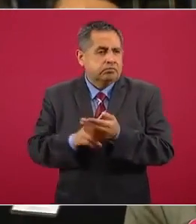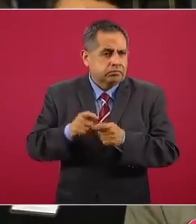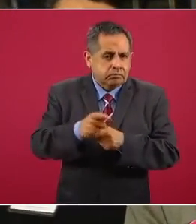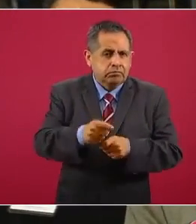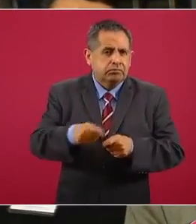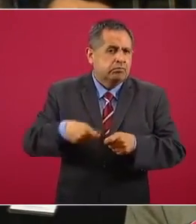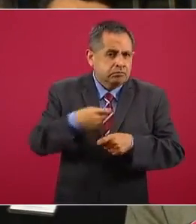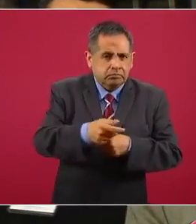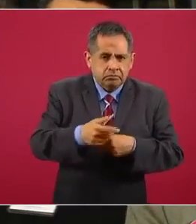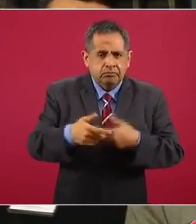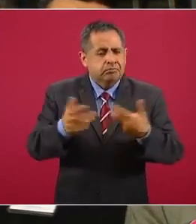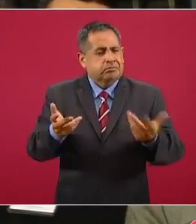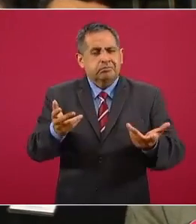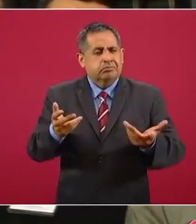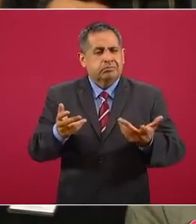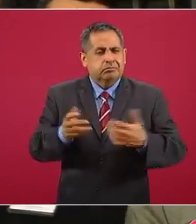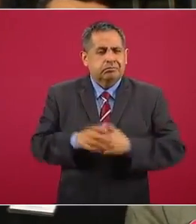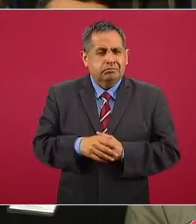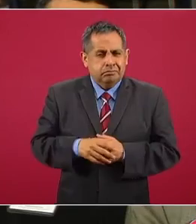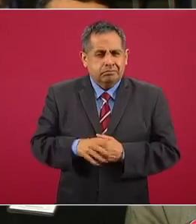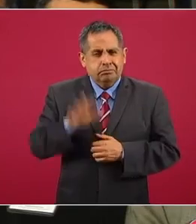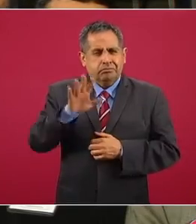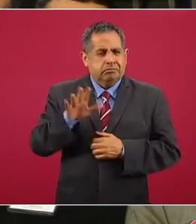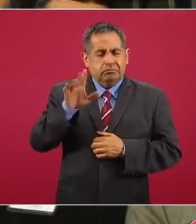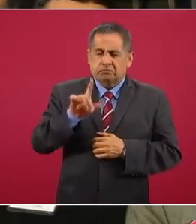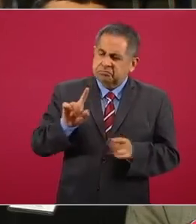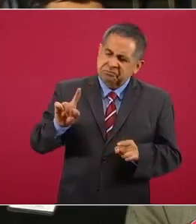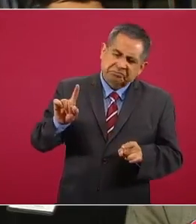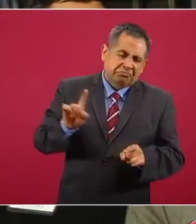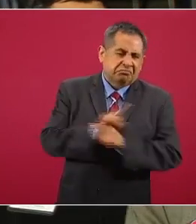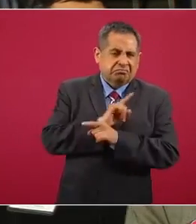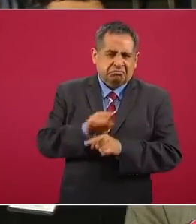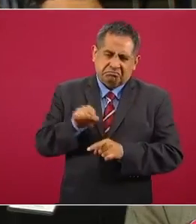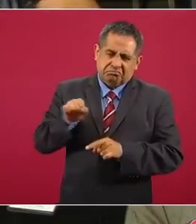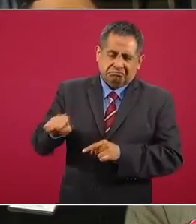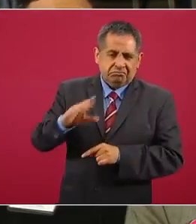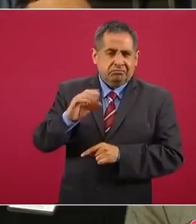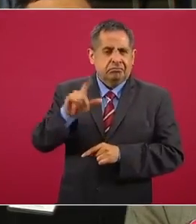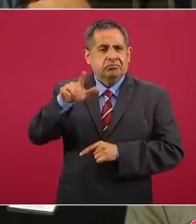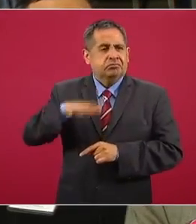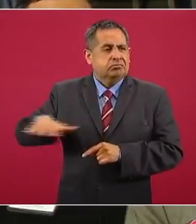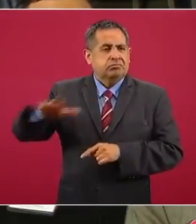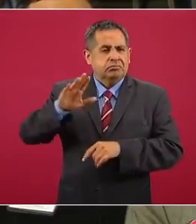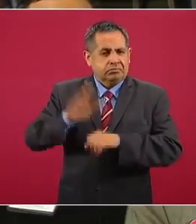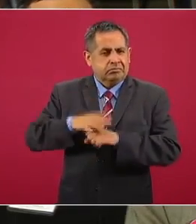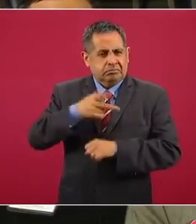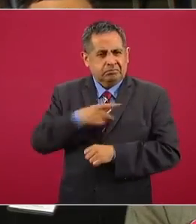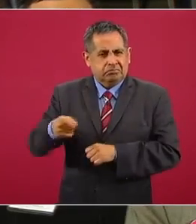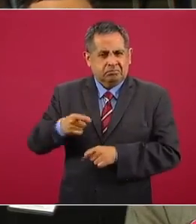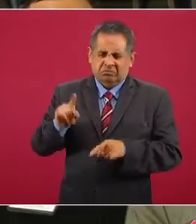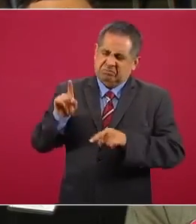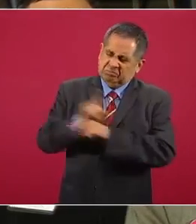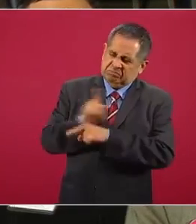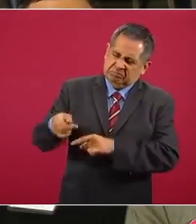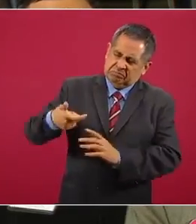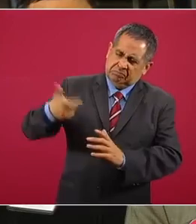un medidor. Entonces, parece que se han desquitado con la gente de colonias populares en Querétaro, en este caso.